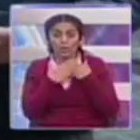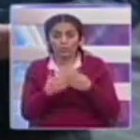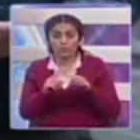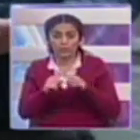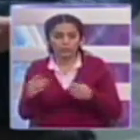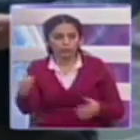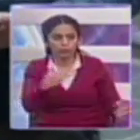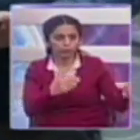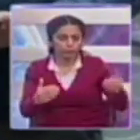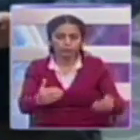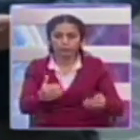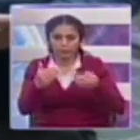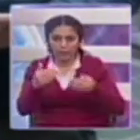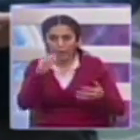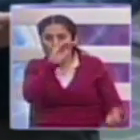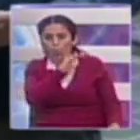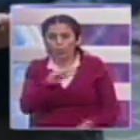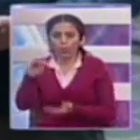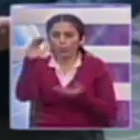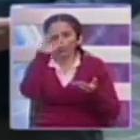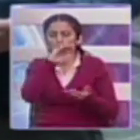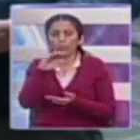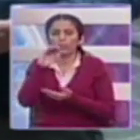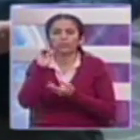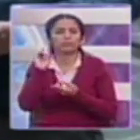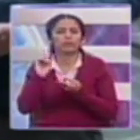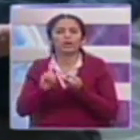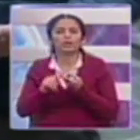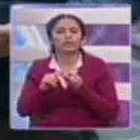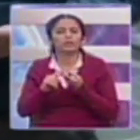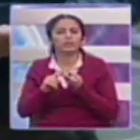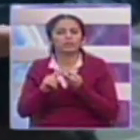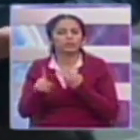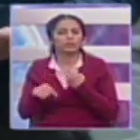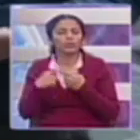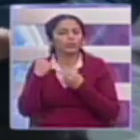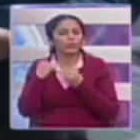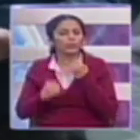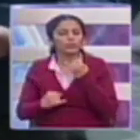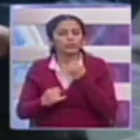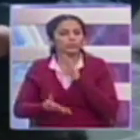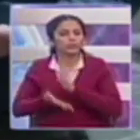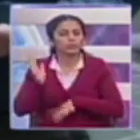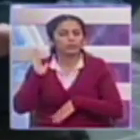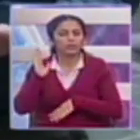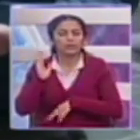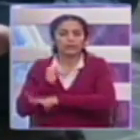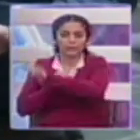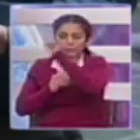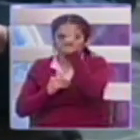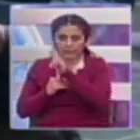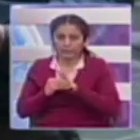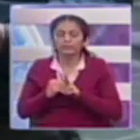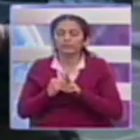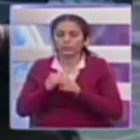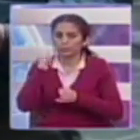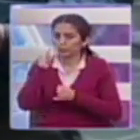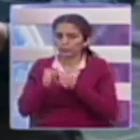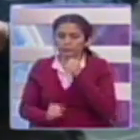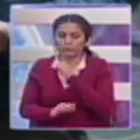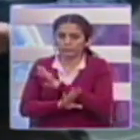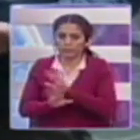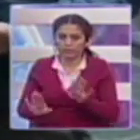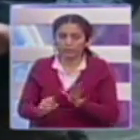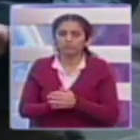van a esperar para poder enviar estos alimentos? Bueno, hasta el día viernes nosotros vamos a receptar las donaciones de parte de la ciudadanía, de la gente de